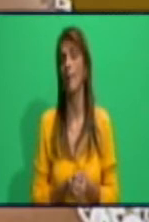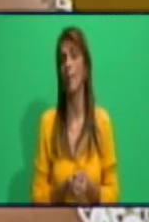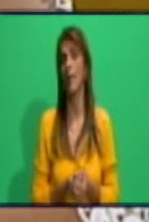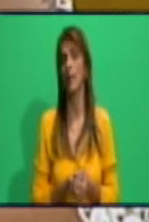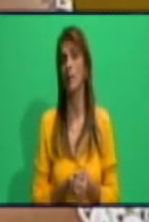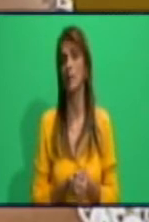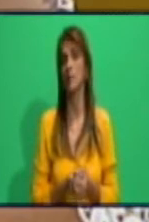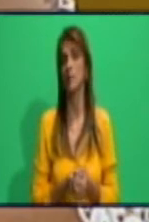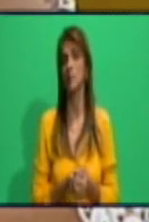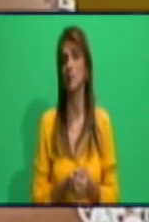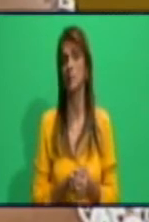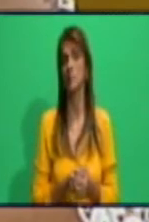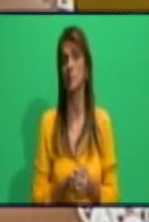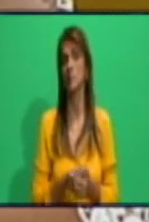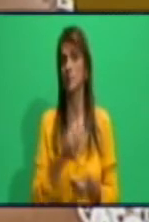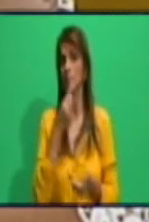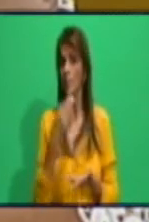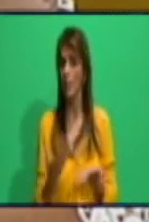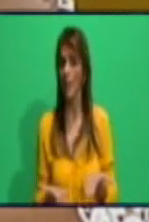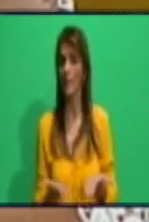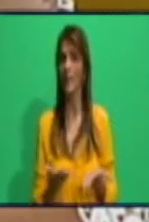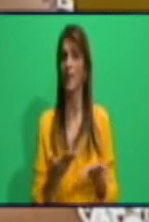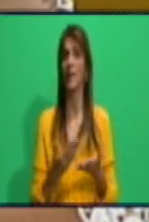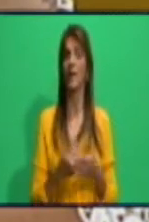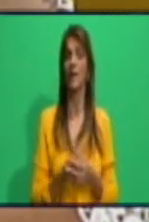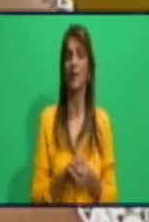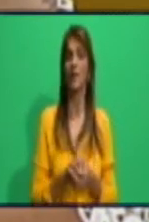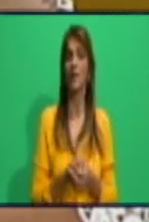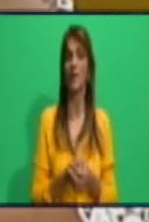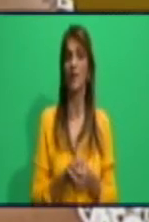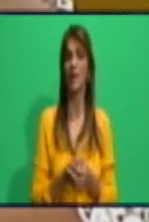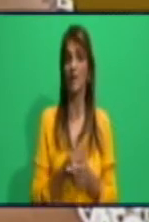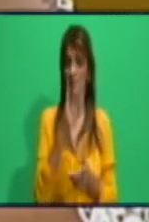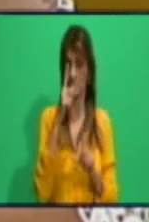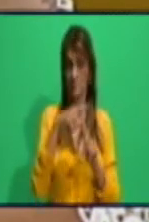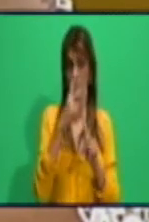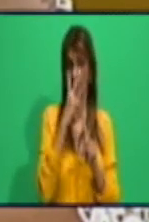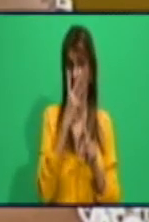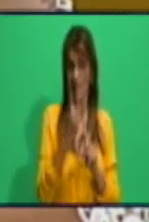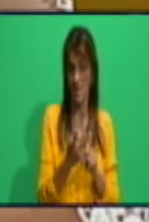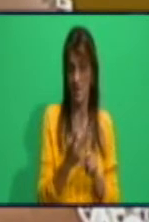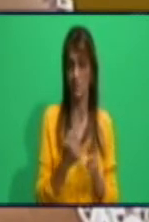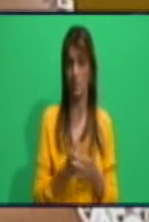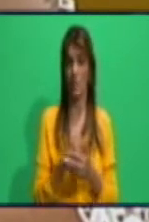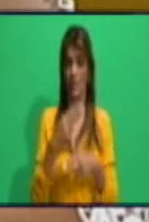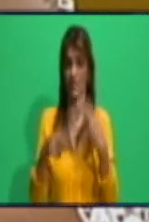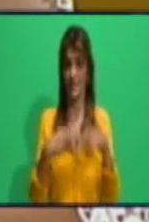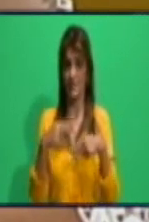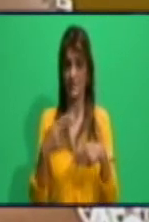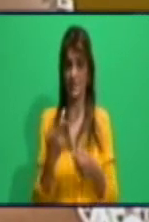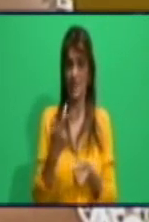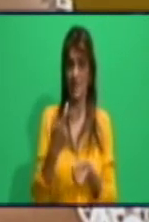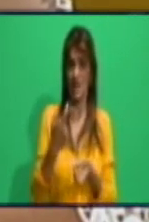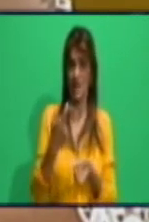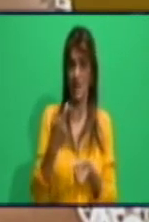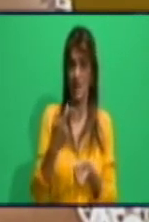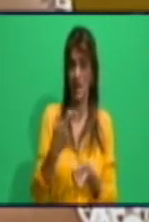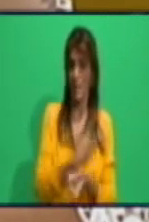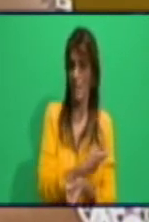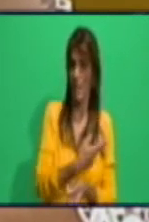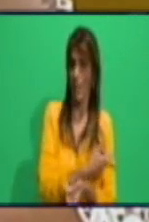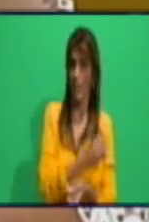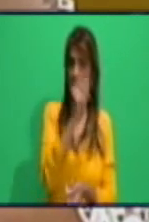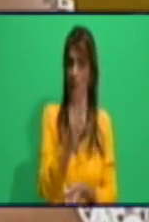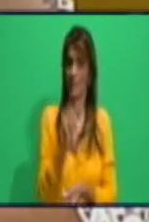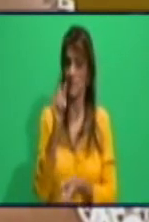el porcentaje de efectividad y de positividad de estos antígenos que hoy se está demostrando, que después son PCR positivos, está por encima